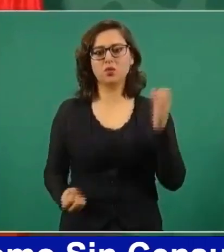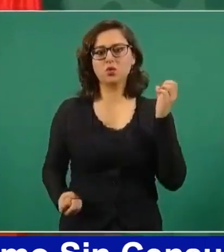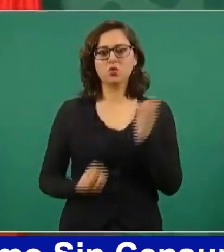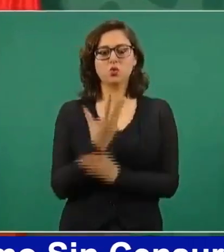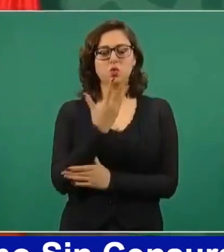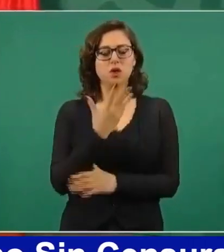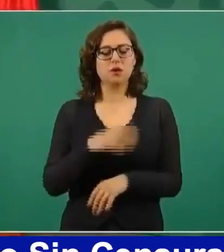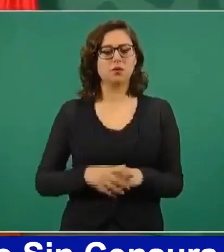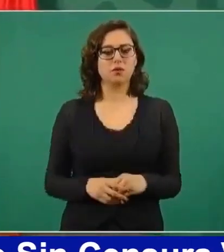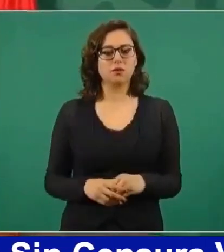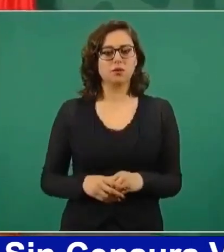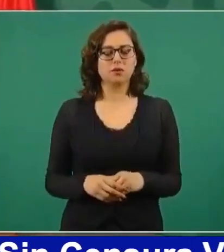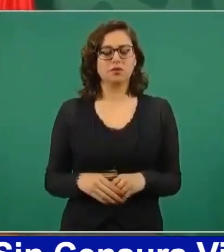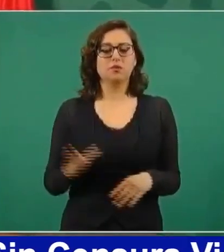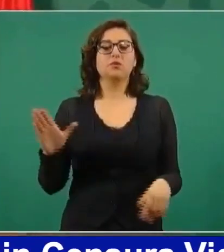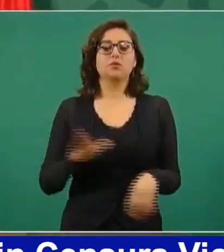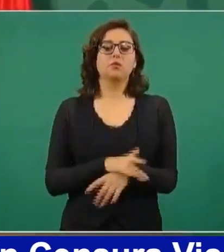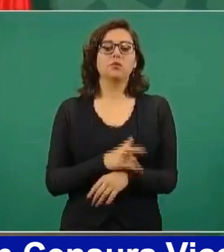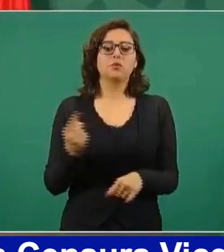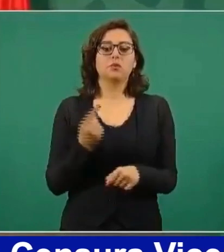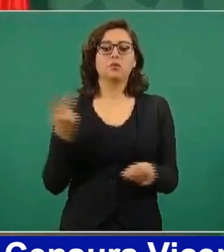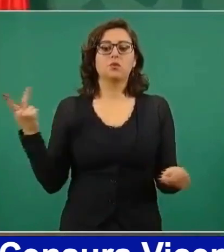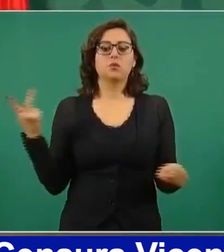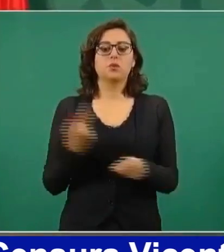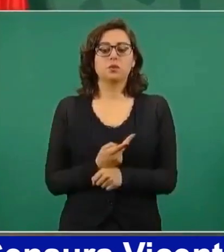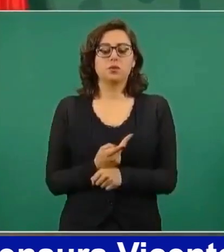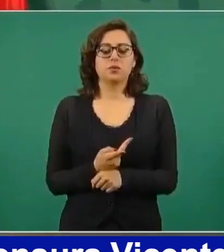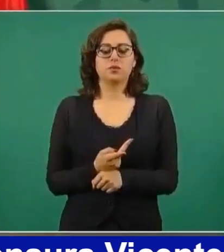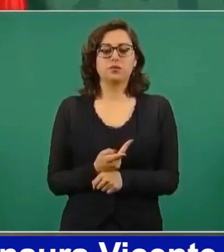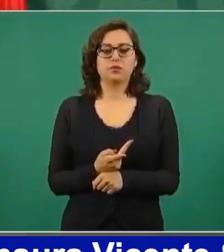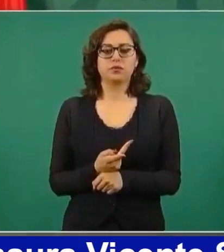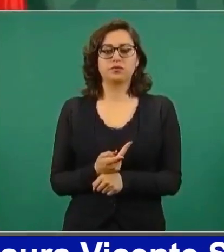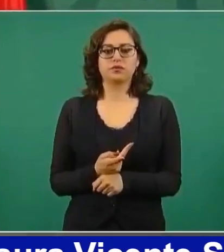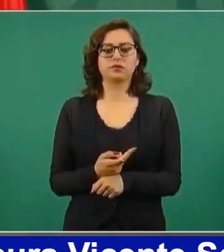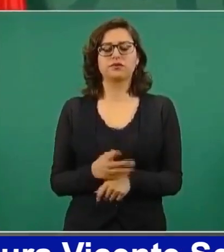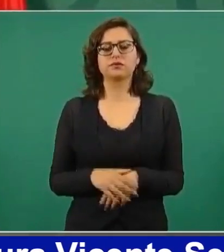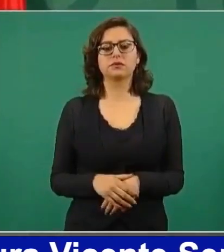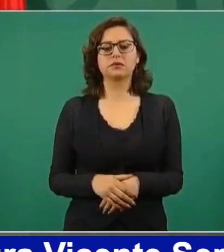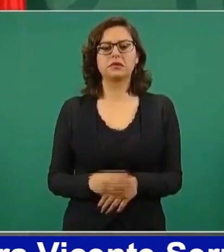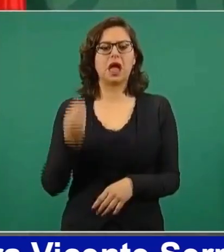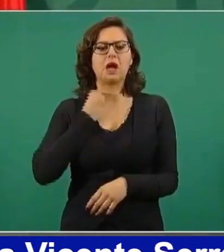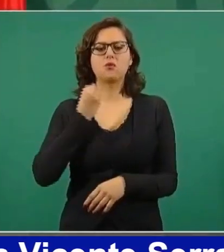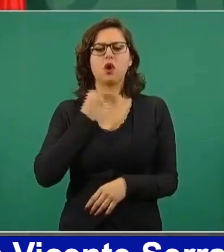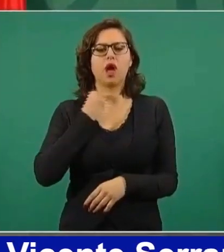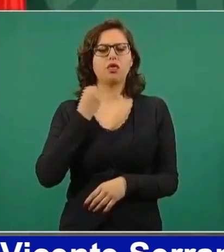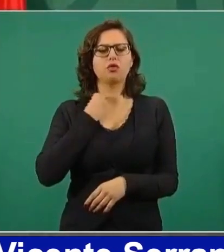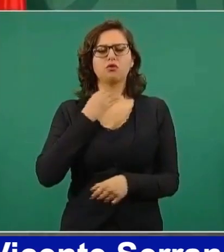porque ¿quiénes son los que cuentan con abogados?